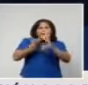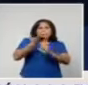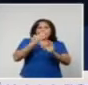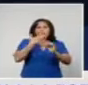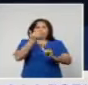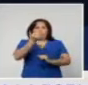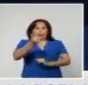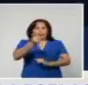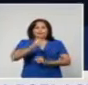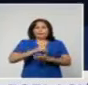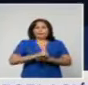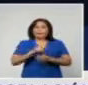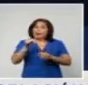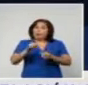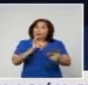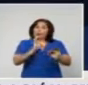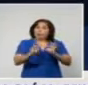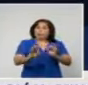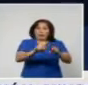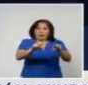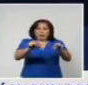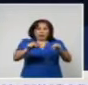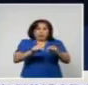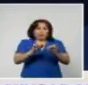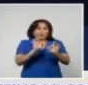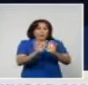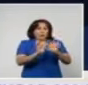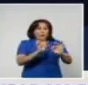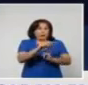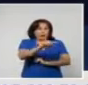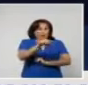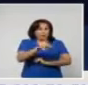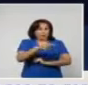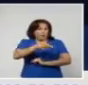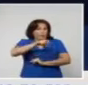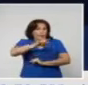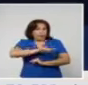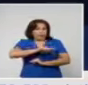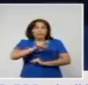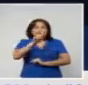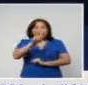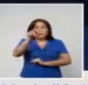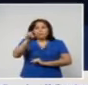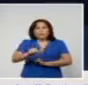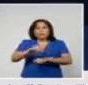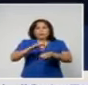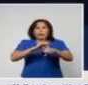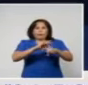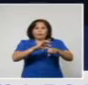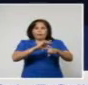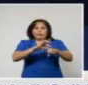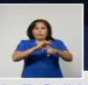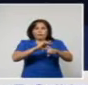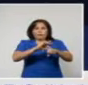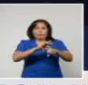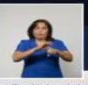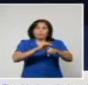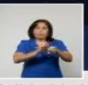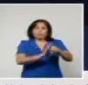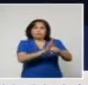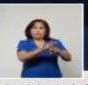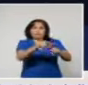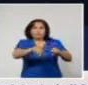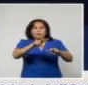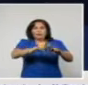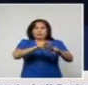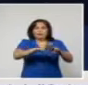momentos esté reportada de cuidado. Sin embargo, ayer dos pacientes de aquí de La Habana